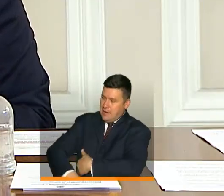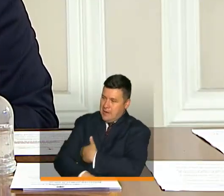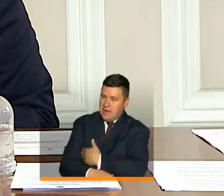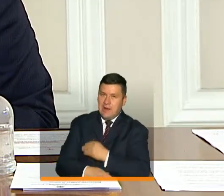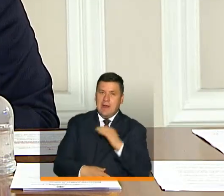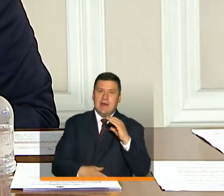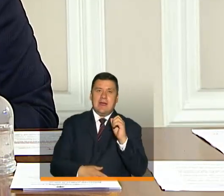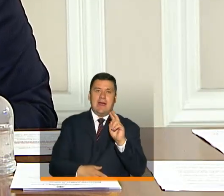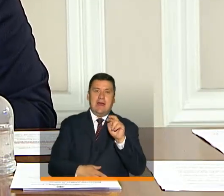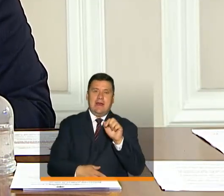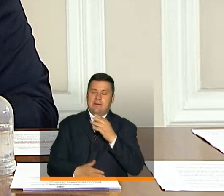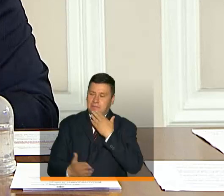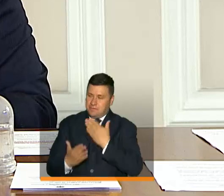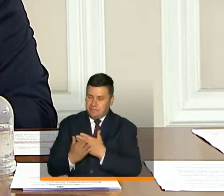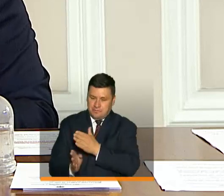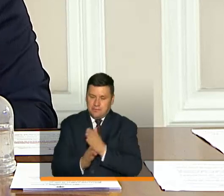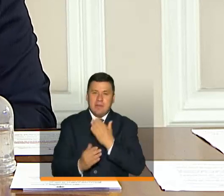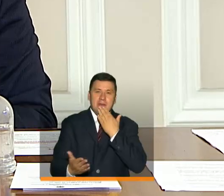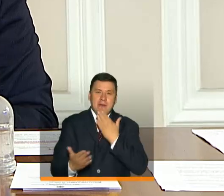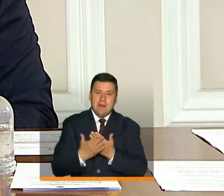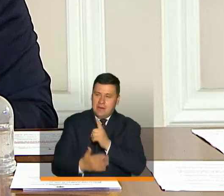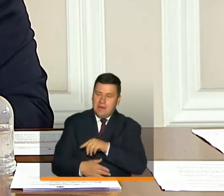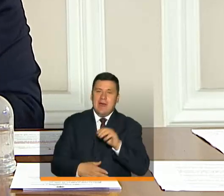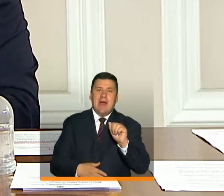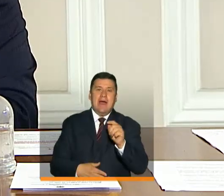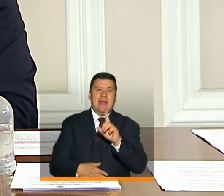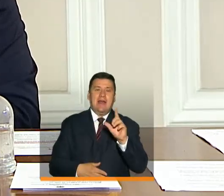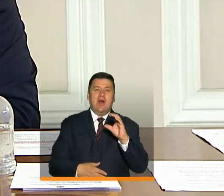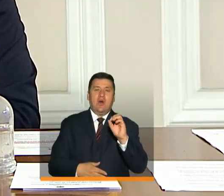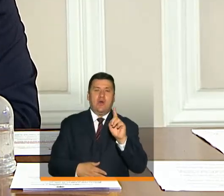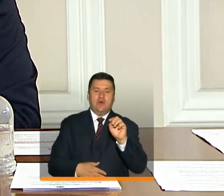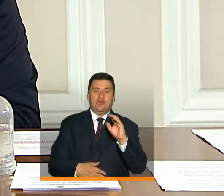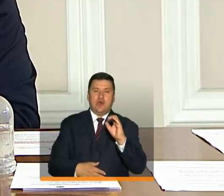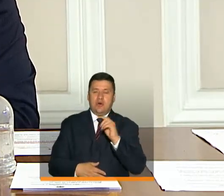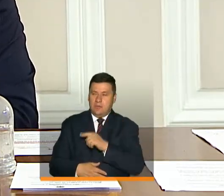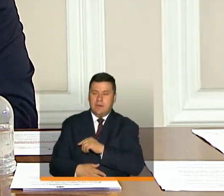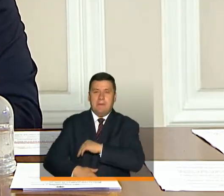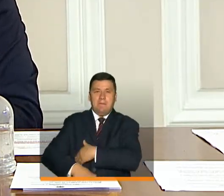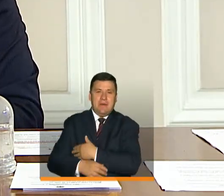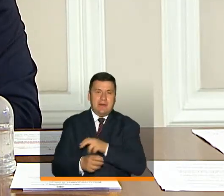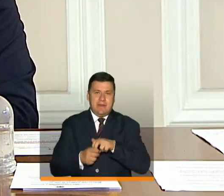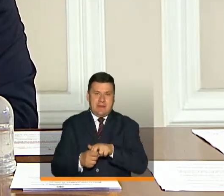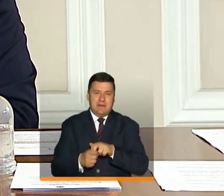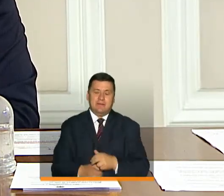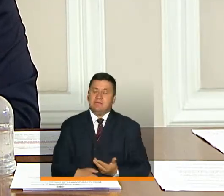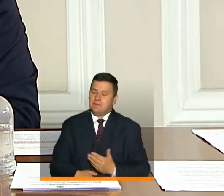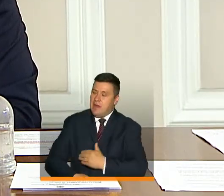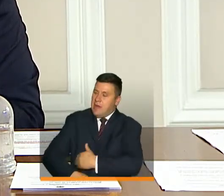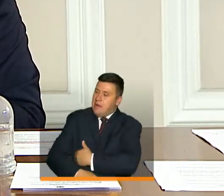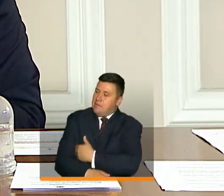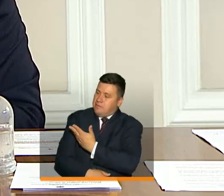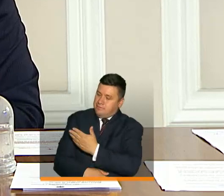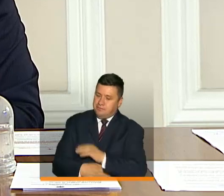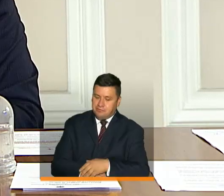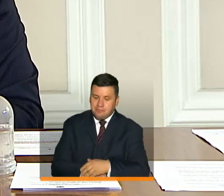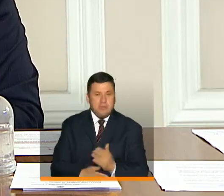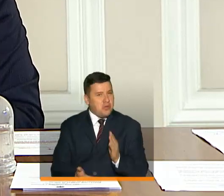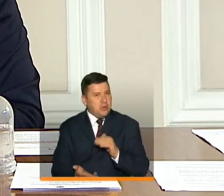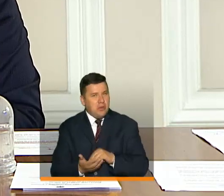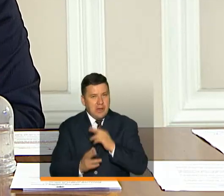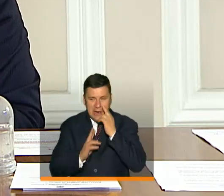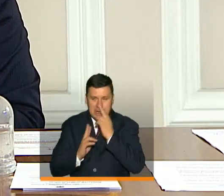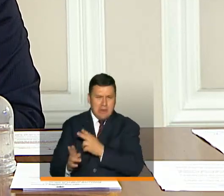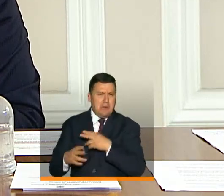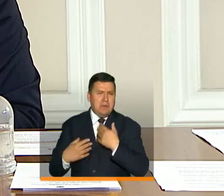ministra Karen. Y también está con nosotros la ministra Ángela Orozco, la ministra de Transporte. Ministra, yo quiero, aparte de nuevamente